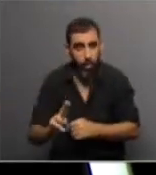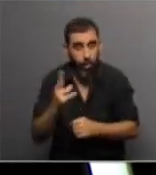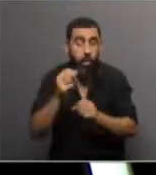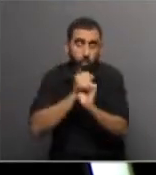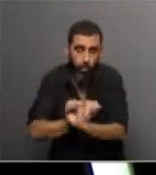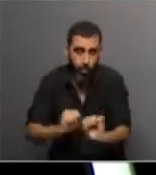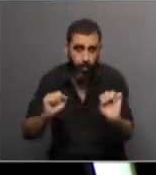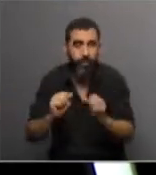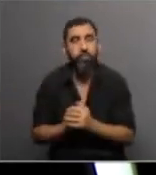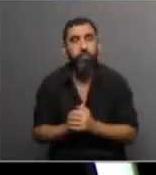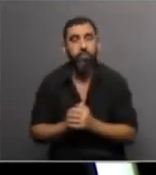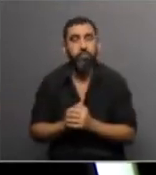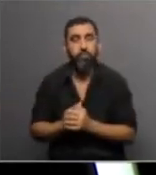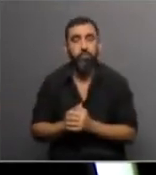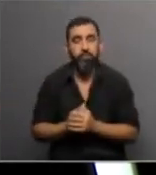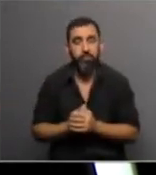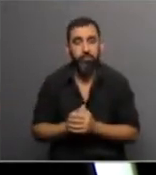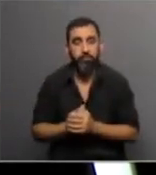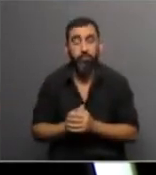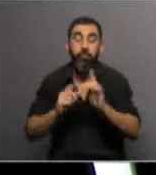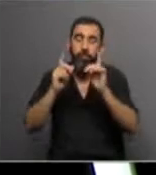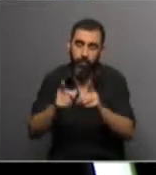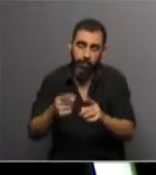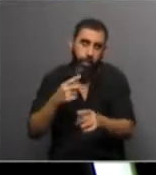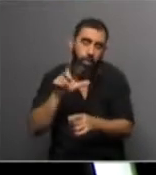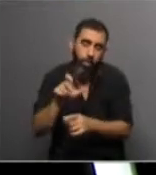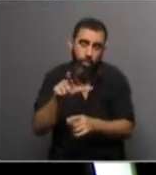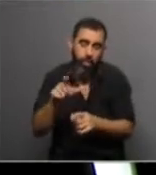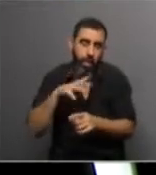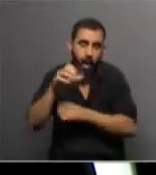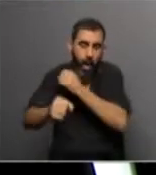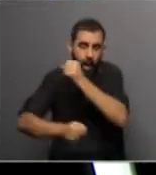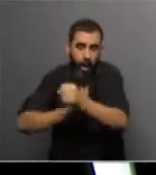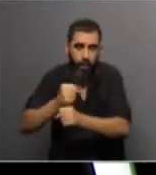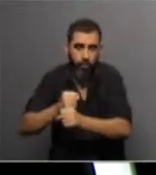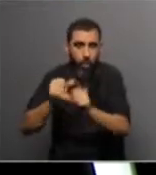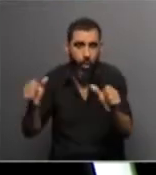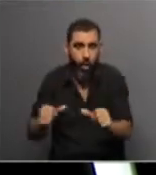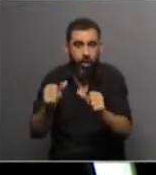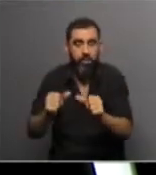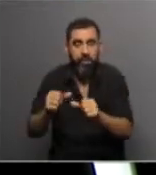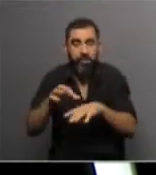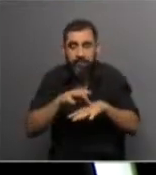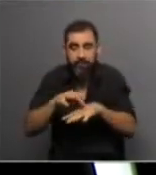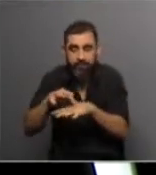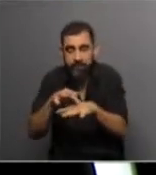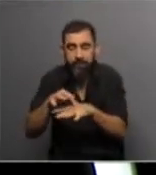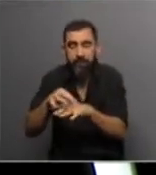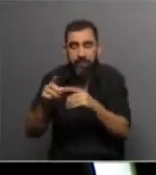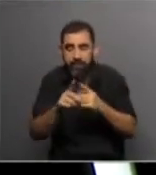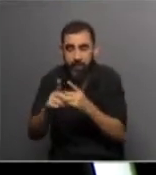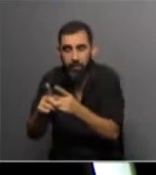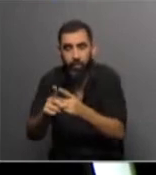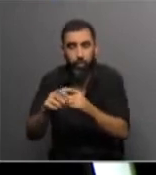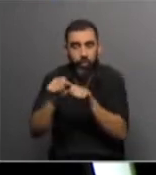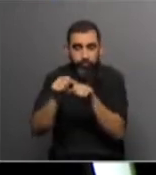pueden encontrar en los murciélagos en nuestro territorio, además de haber integrado, por supuesto, a lo largo de todo el año, seguirlo haciendo, lo que son los seguimientos epidemiológicos y